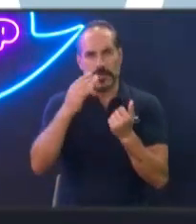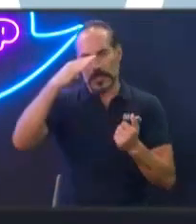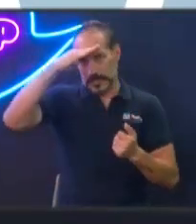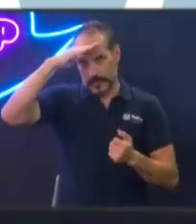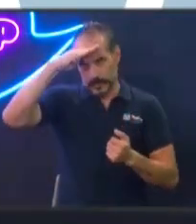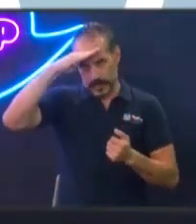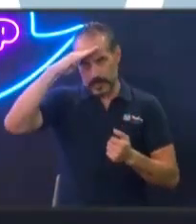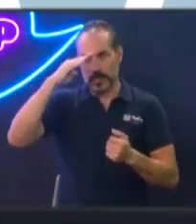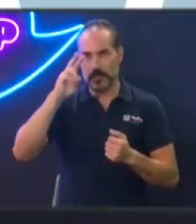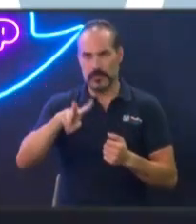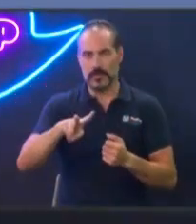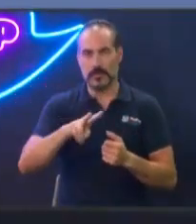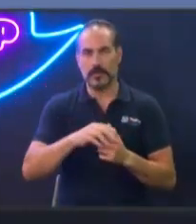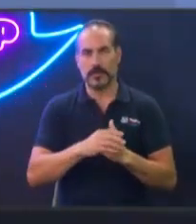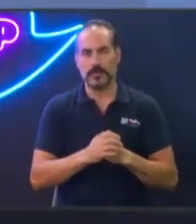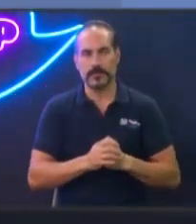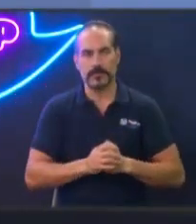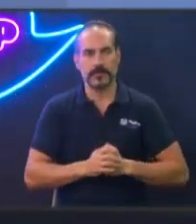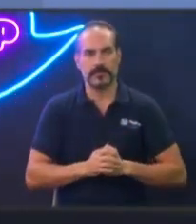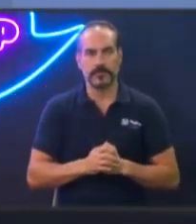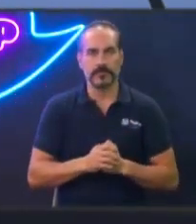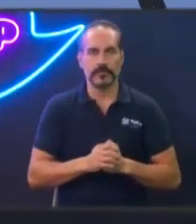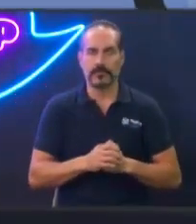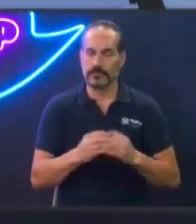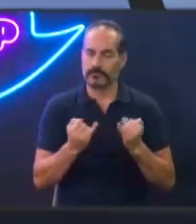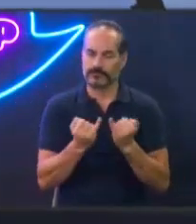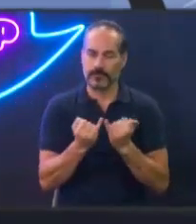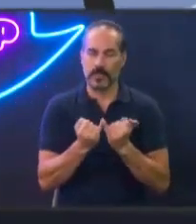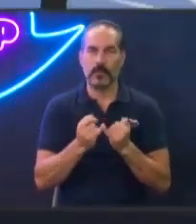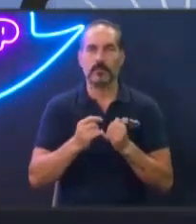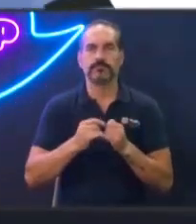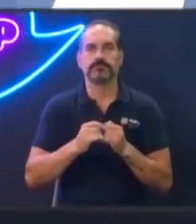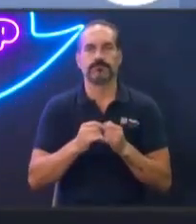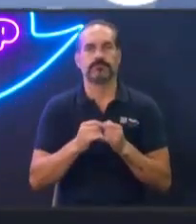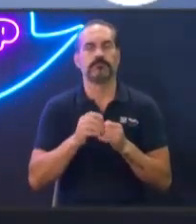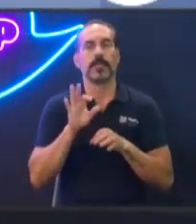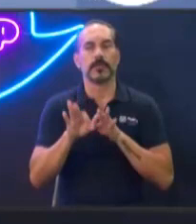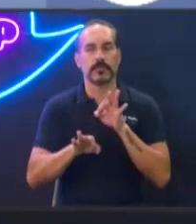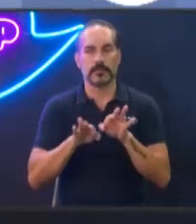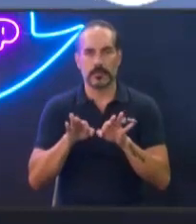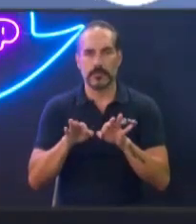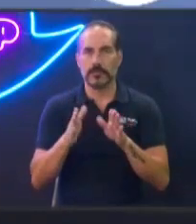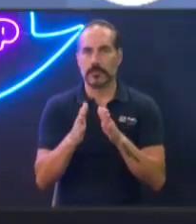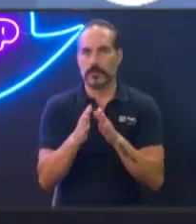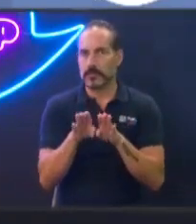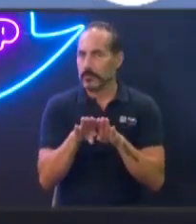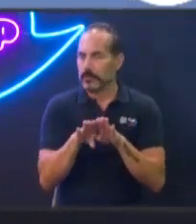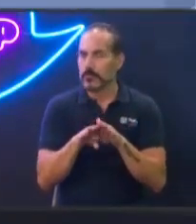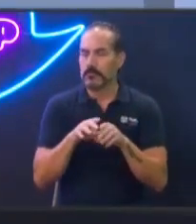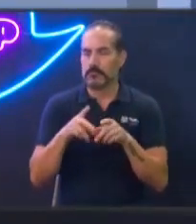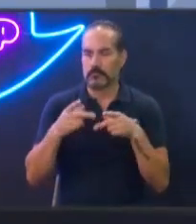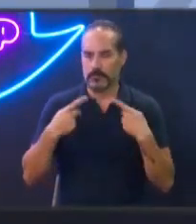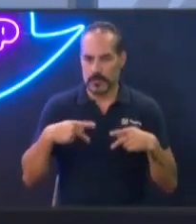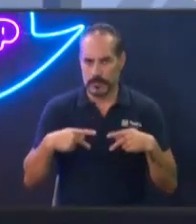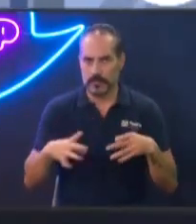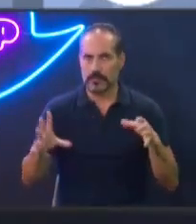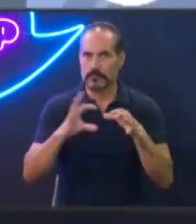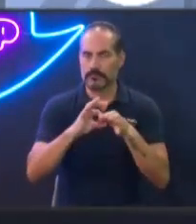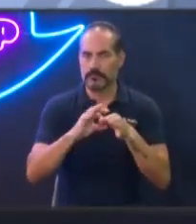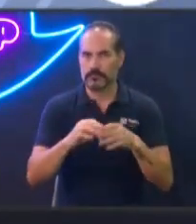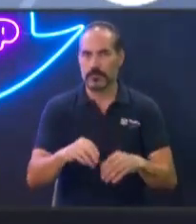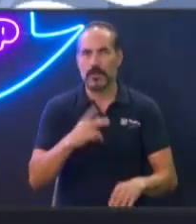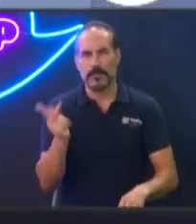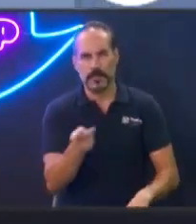tiene como interacción y misión social el centro del claustro humanista bueno Cómo podemos